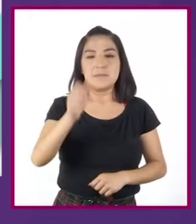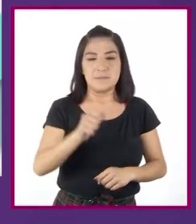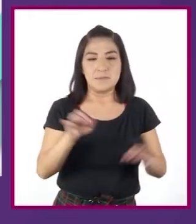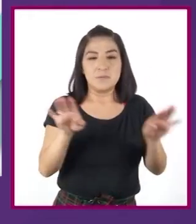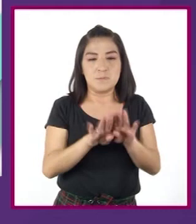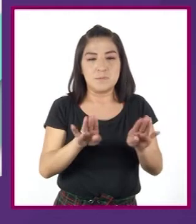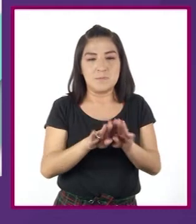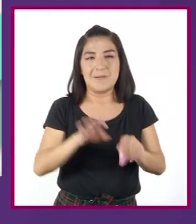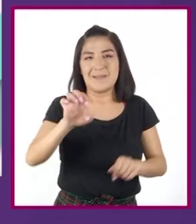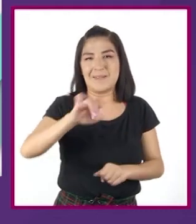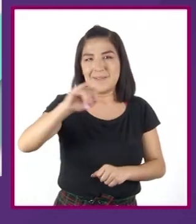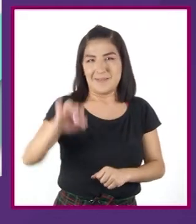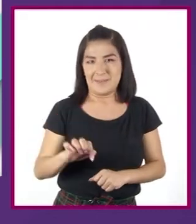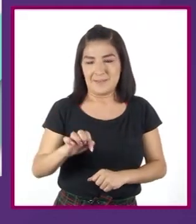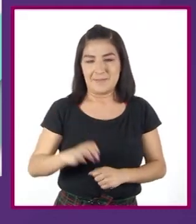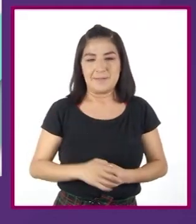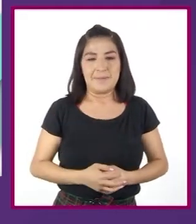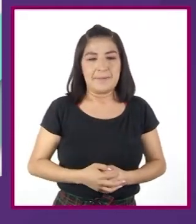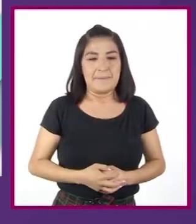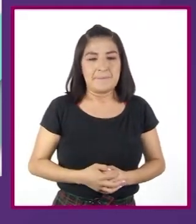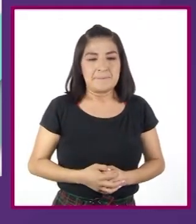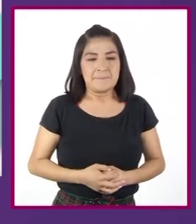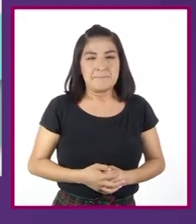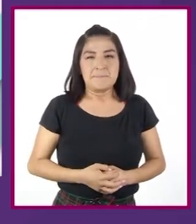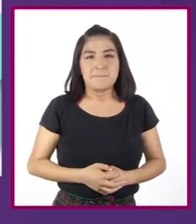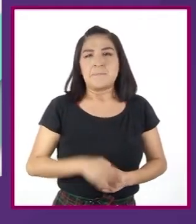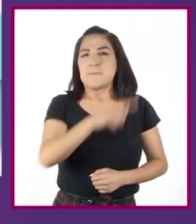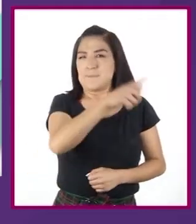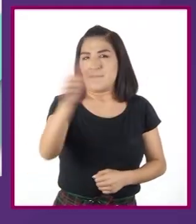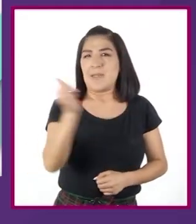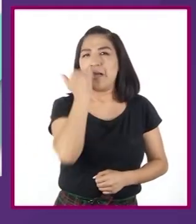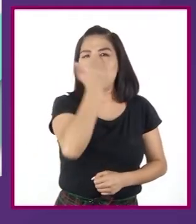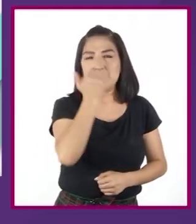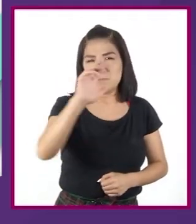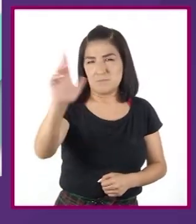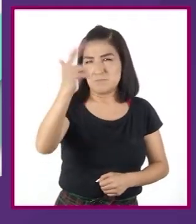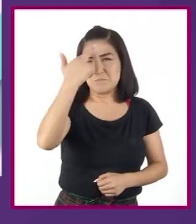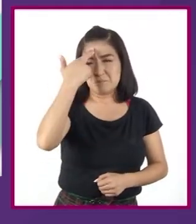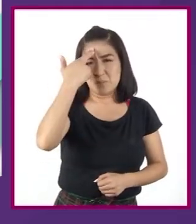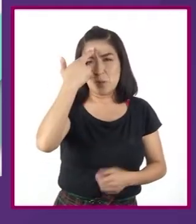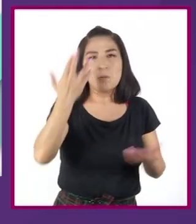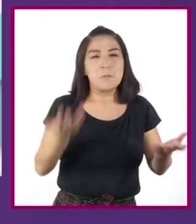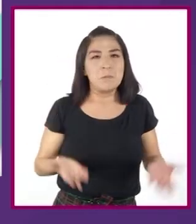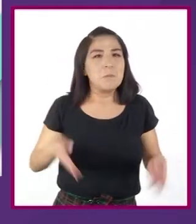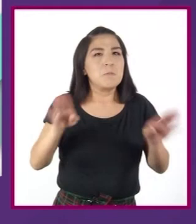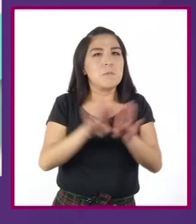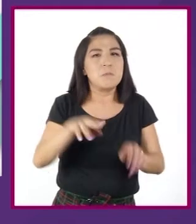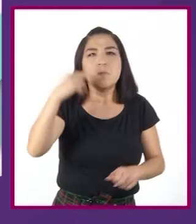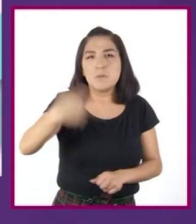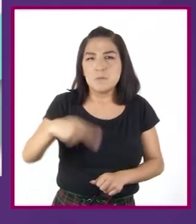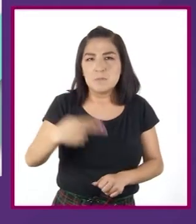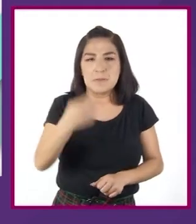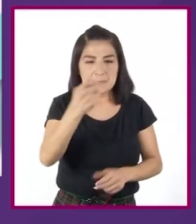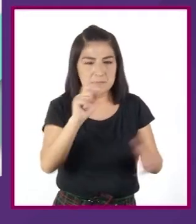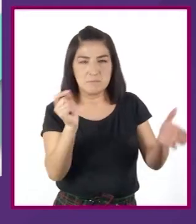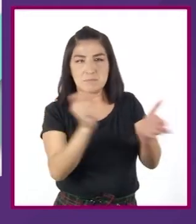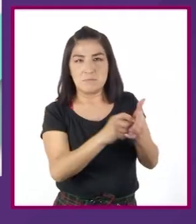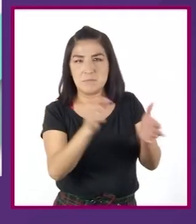ejes del plano cartesiano. Alumnas y alumnos, ¿recuerdan cómo se llama a ese